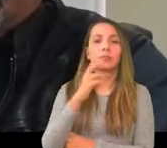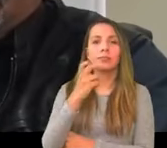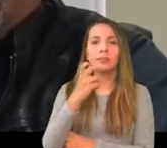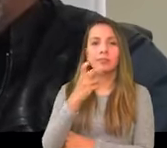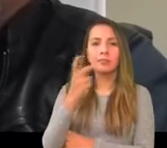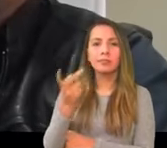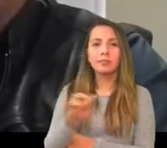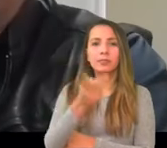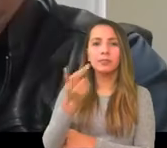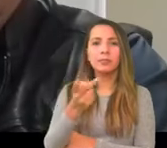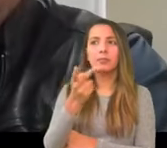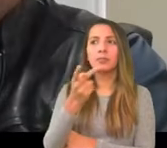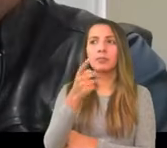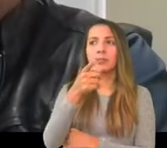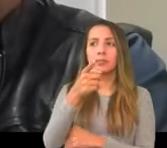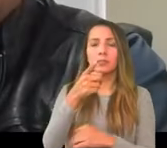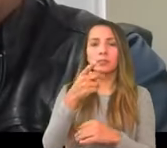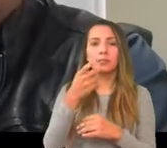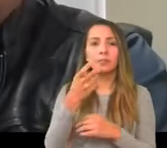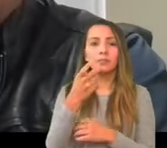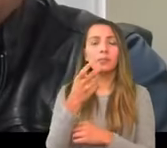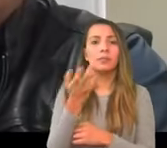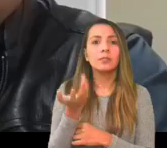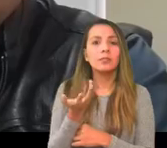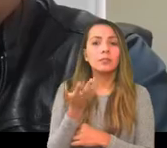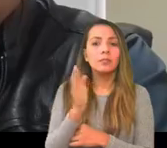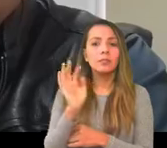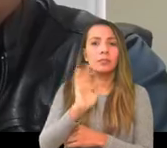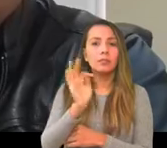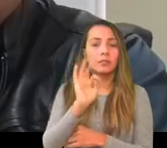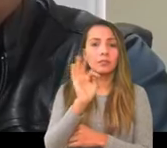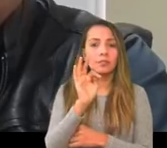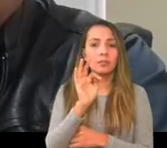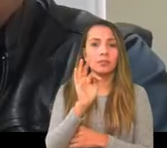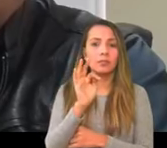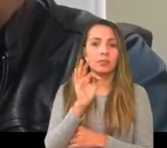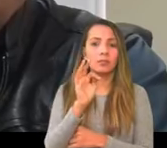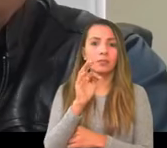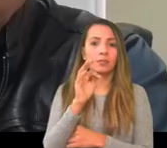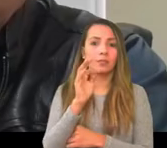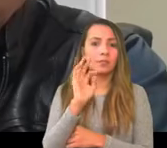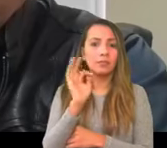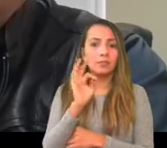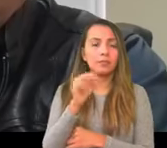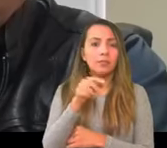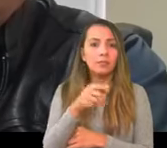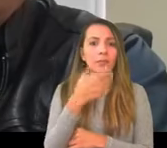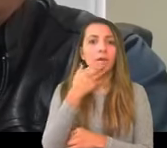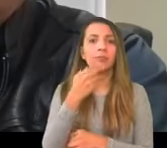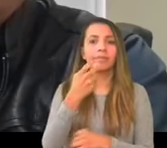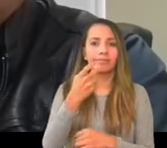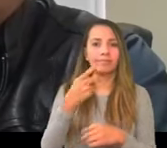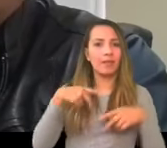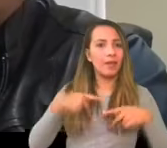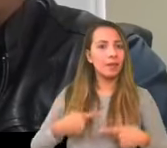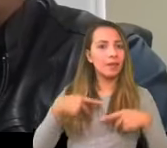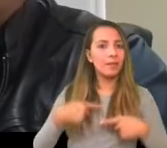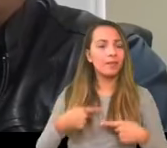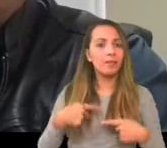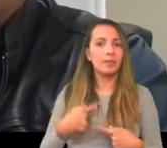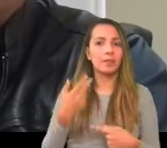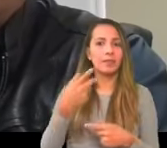control de esa tubería, ¿no? Exactamente. Y entonces estamos hablando que esta es una muestra de un punto débil muy importante que se tienen con las